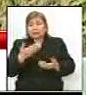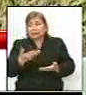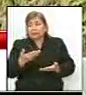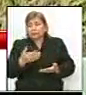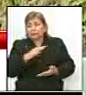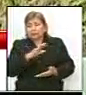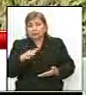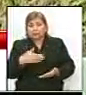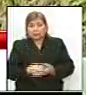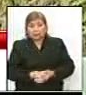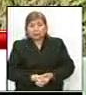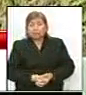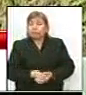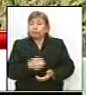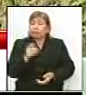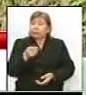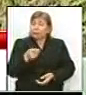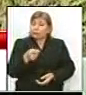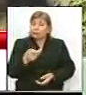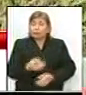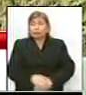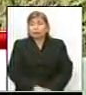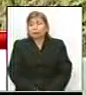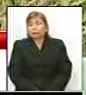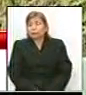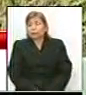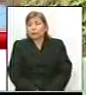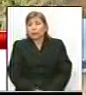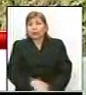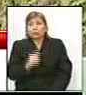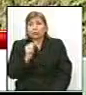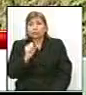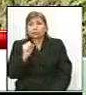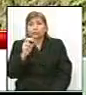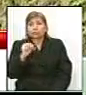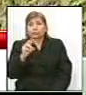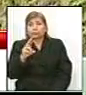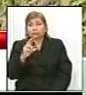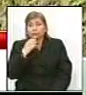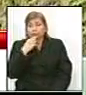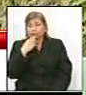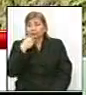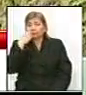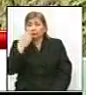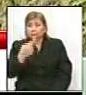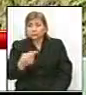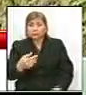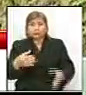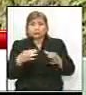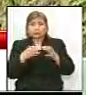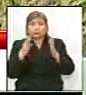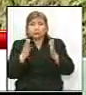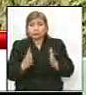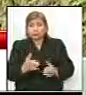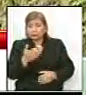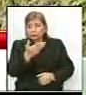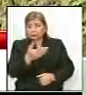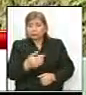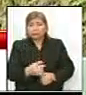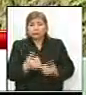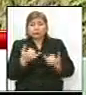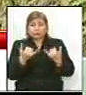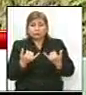Yasta y Kupa, Chairaikum, Samugari, Jatarin, Jinas Panin, señor congresista, Kunan